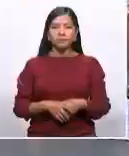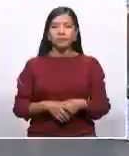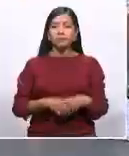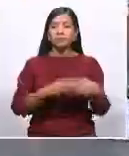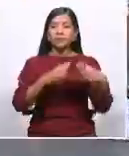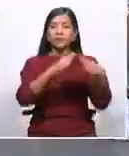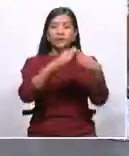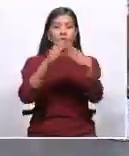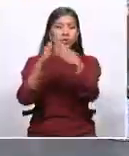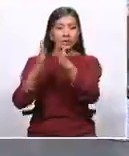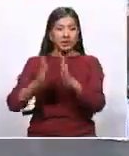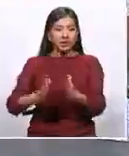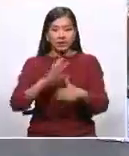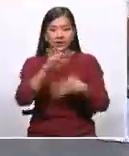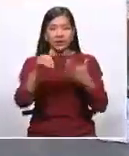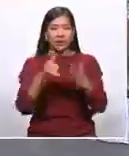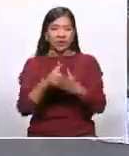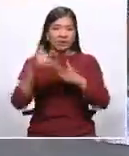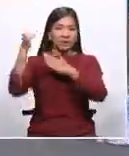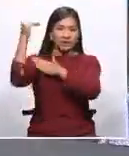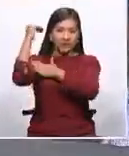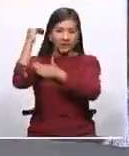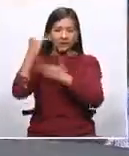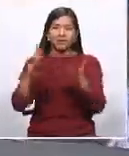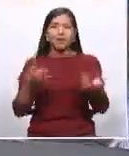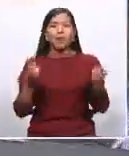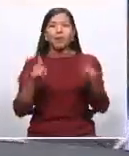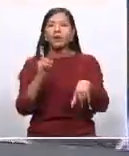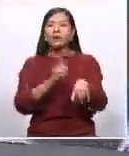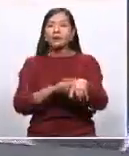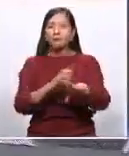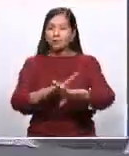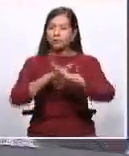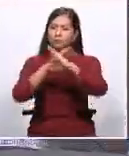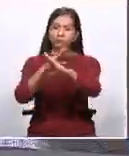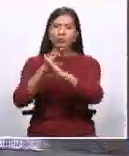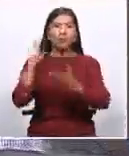La ciudadanía de a pie en Santa Cruz, al momento de rechazar este paro cívico, también...